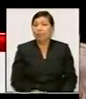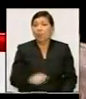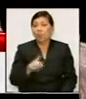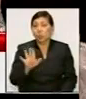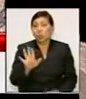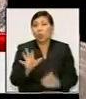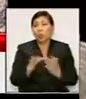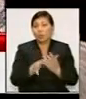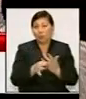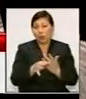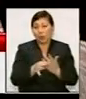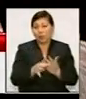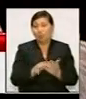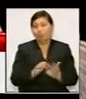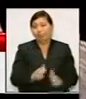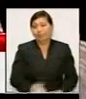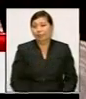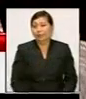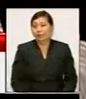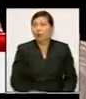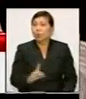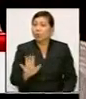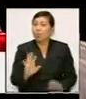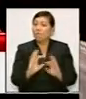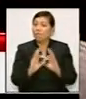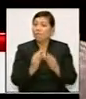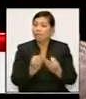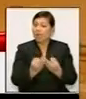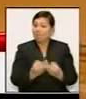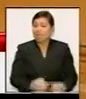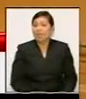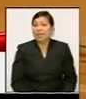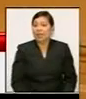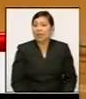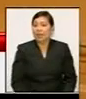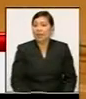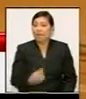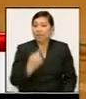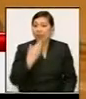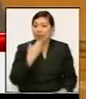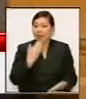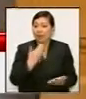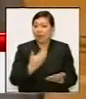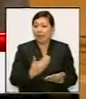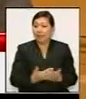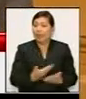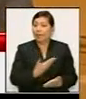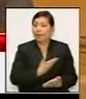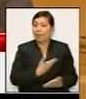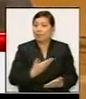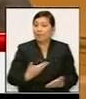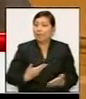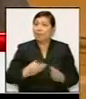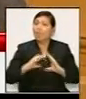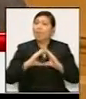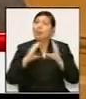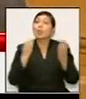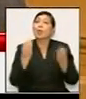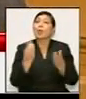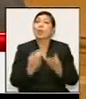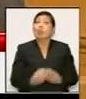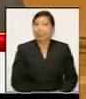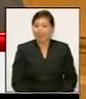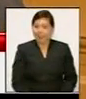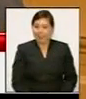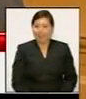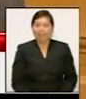Juan y a su querida familia, y para agradecer al señor presidente del Congreso y a los